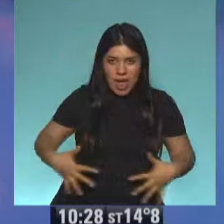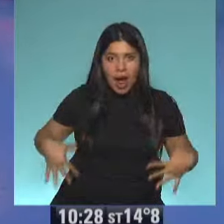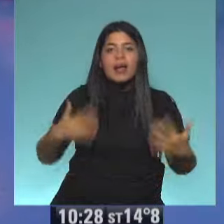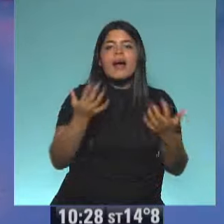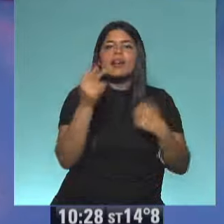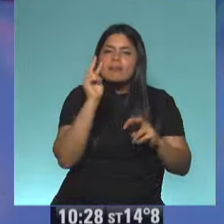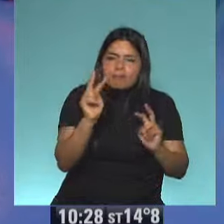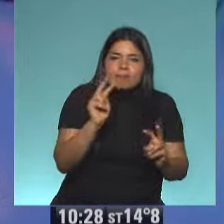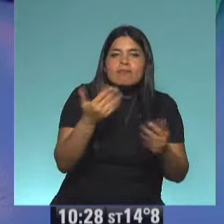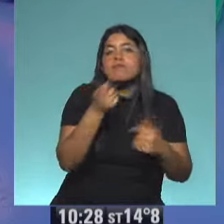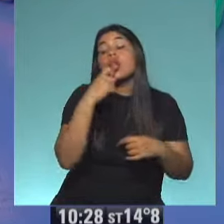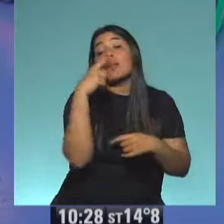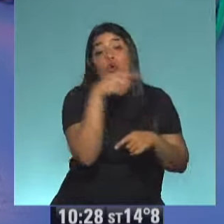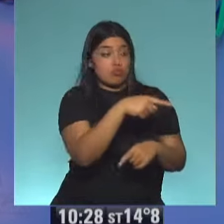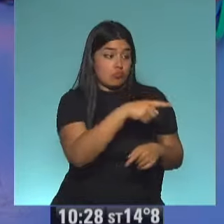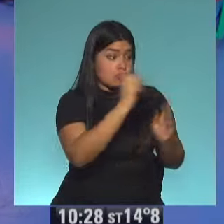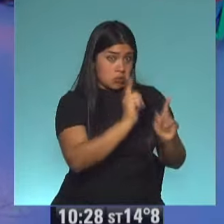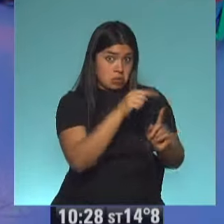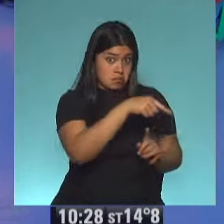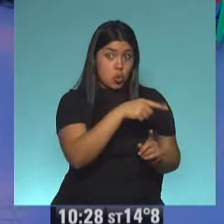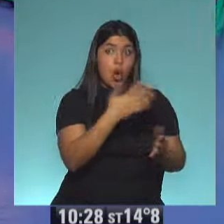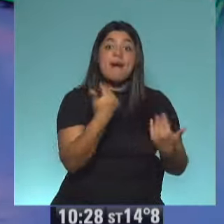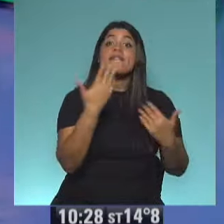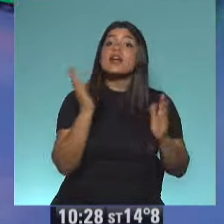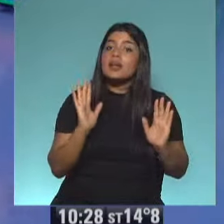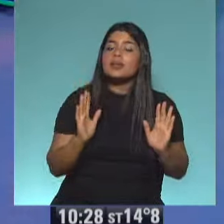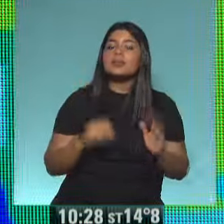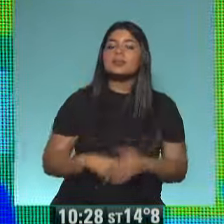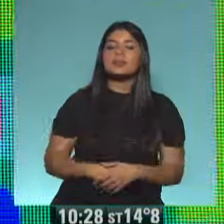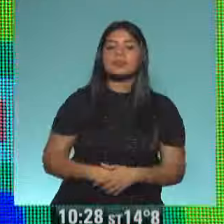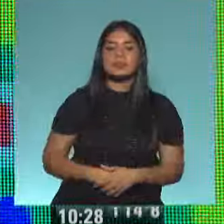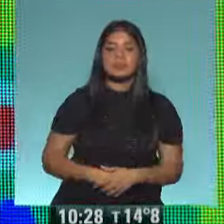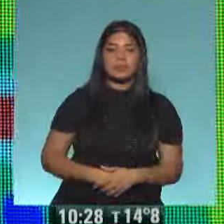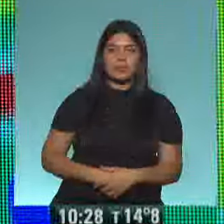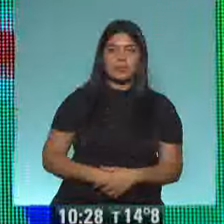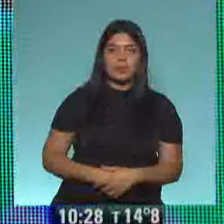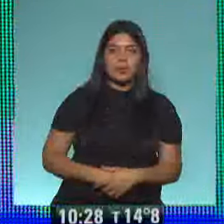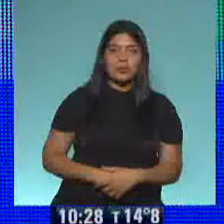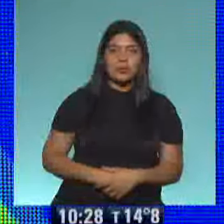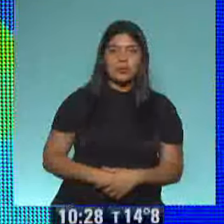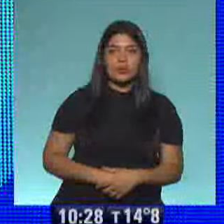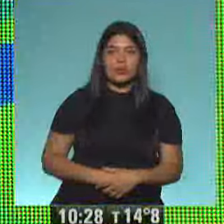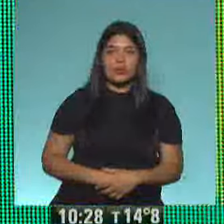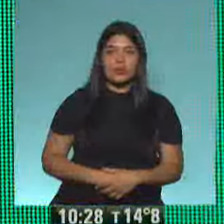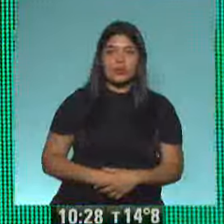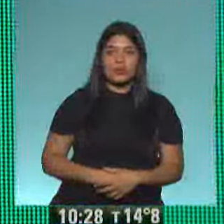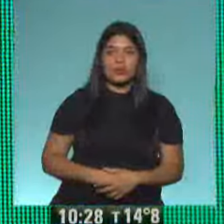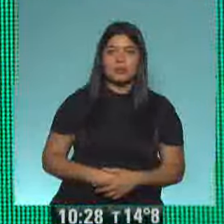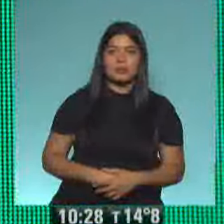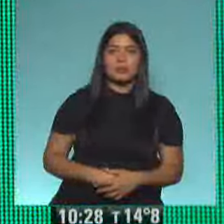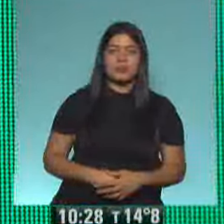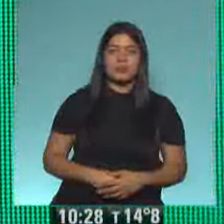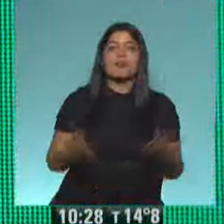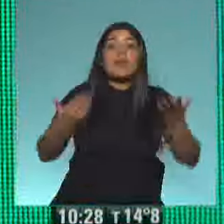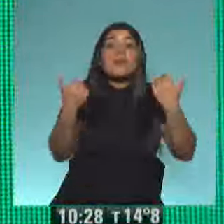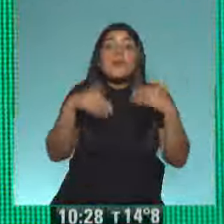el maniquí. Está acá. Sí, y con corona. Los chicos vamos a intentar. Espera que traigo esta. Así la está muy elegante, Maga, con todos sus